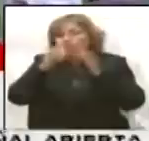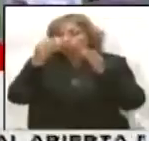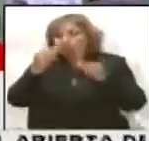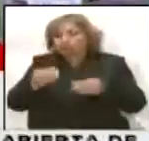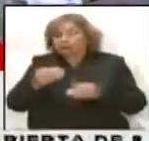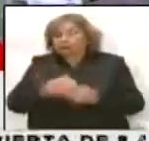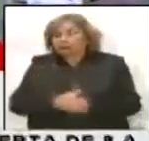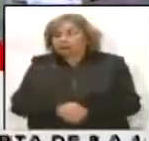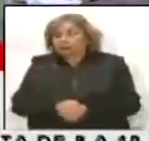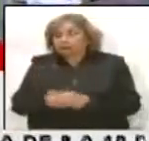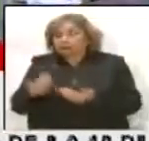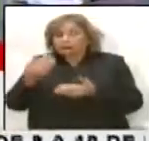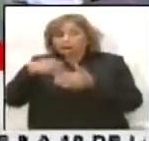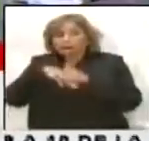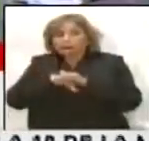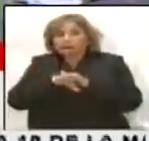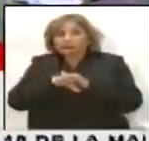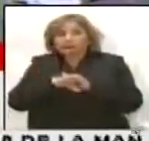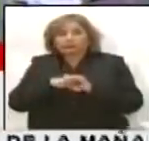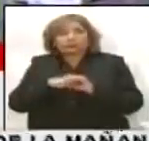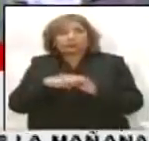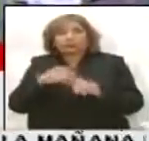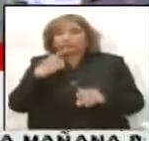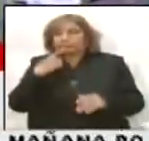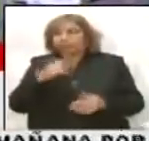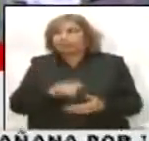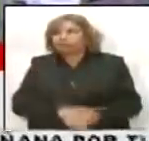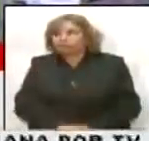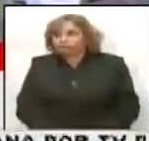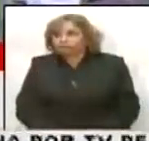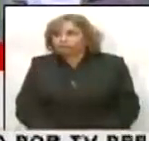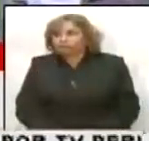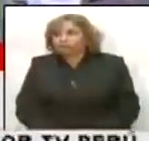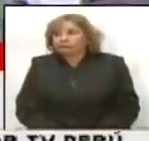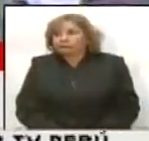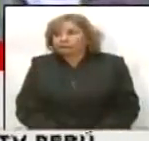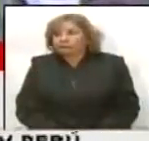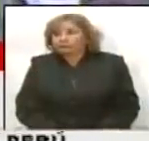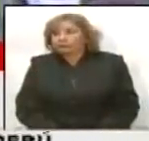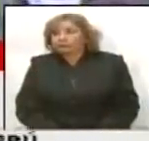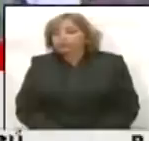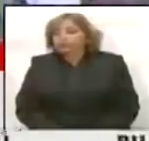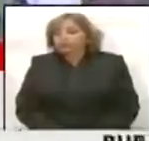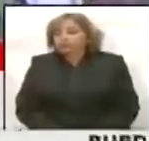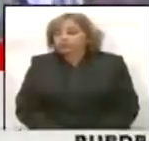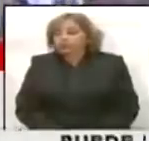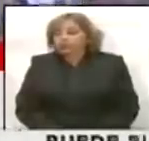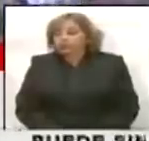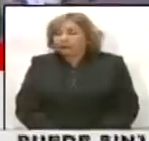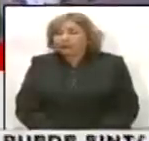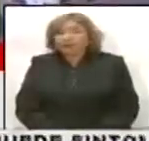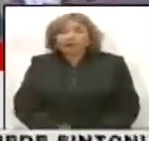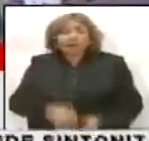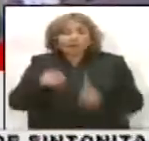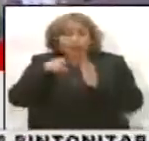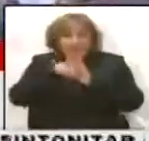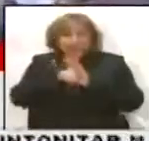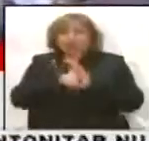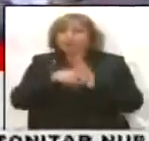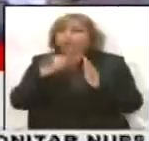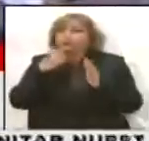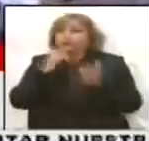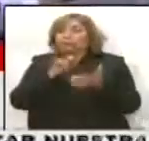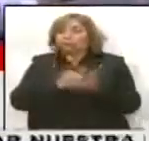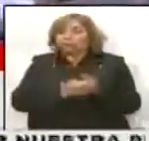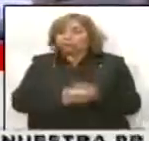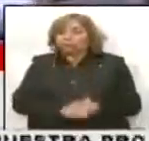realmente implica este asunto a nivel constitucional, presidenta. Y sobre el tema de fondo, ya, porque creo que eso